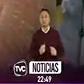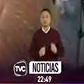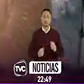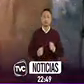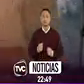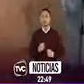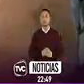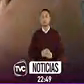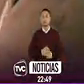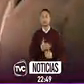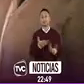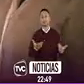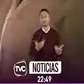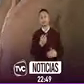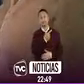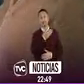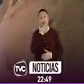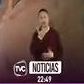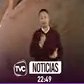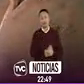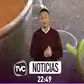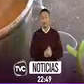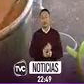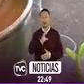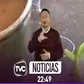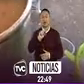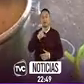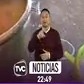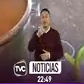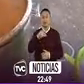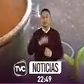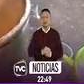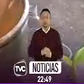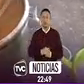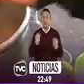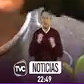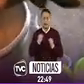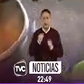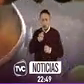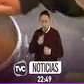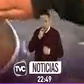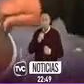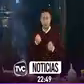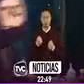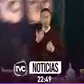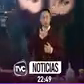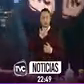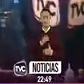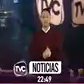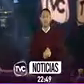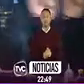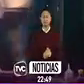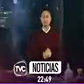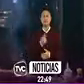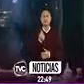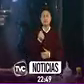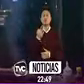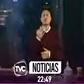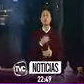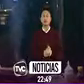Y no pueden ser fiestas de Quito sin el tradicional canelazo para abrigar las frías noches quiteñas. ¿Cómo están vendiendo las